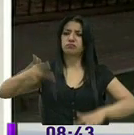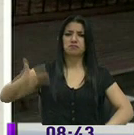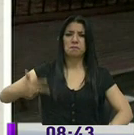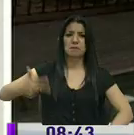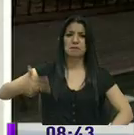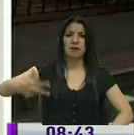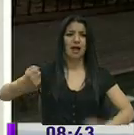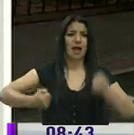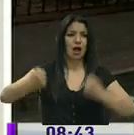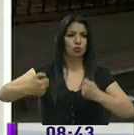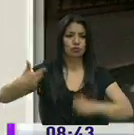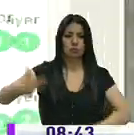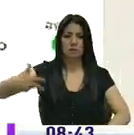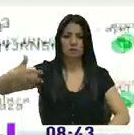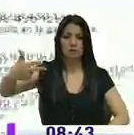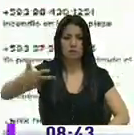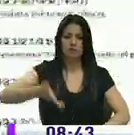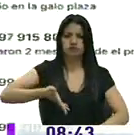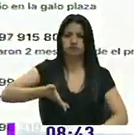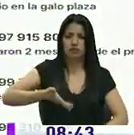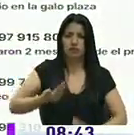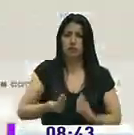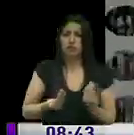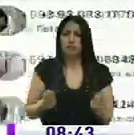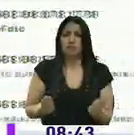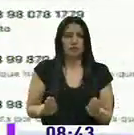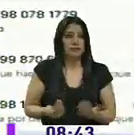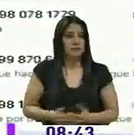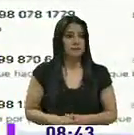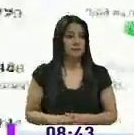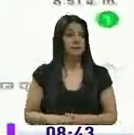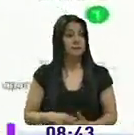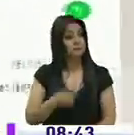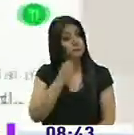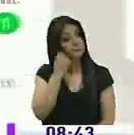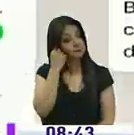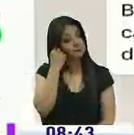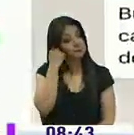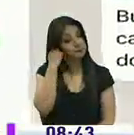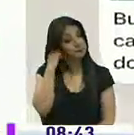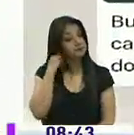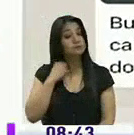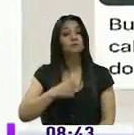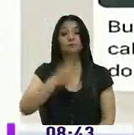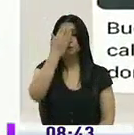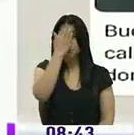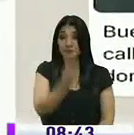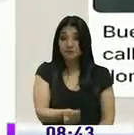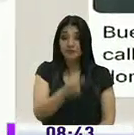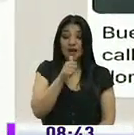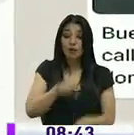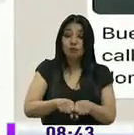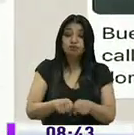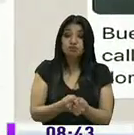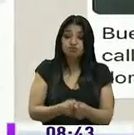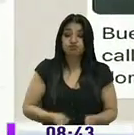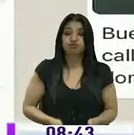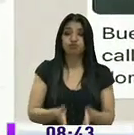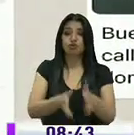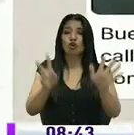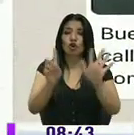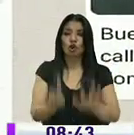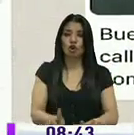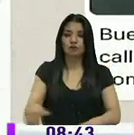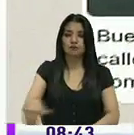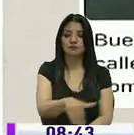ahí para aparentar la lluvia increíble buenos días acciones de tve se fue de agua ya que de colón en la sirga